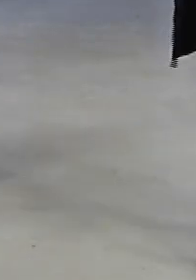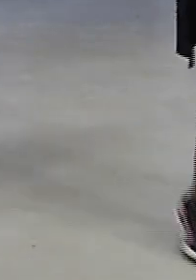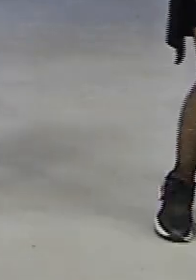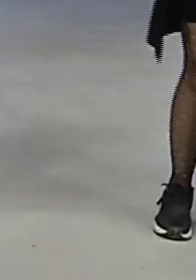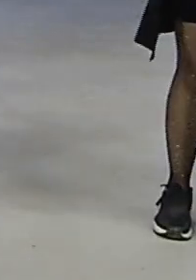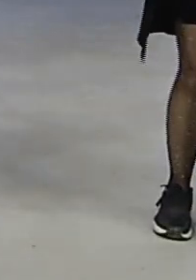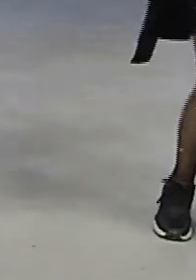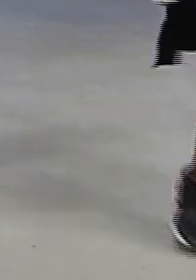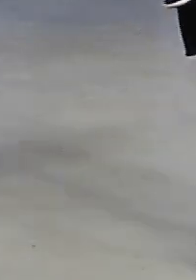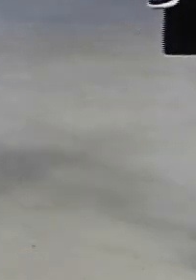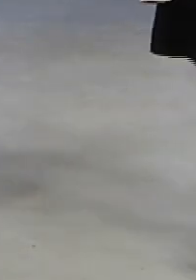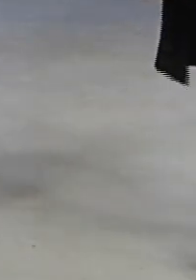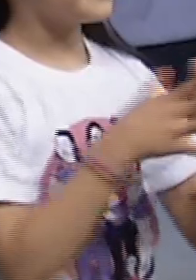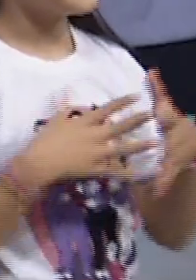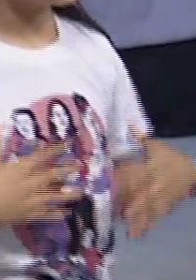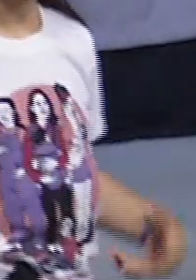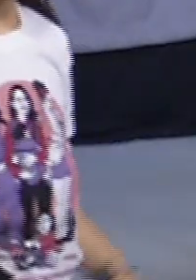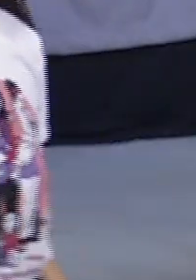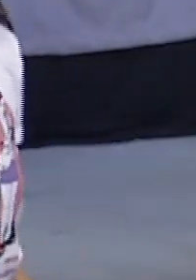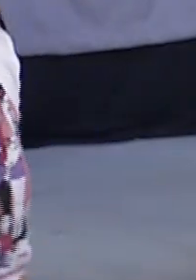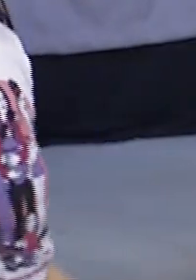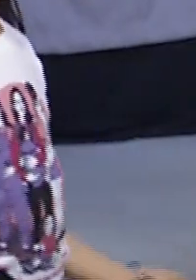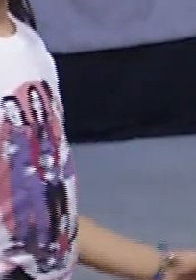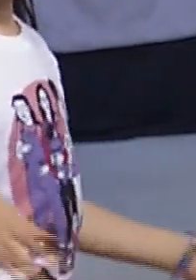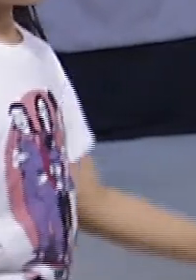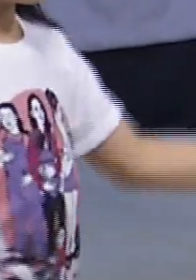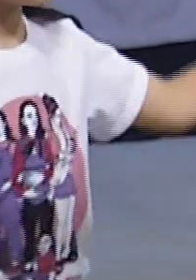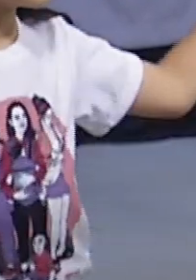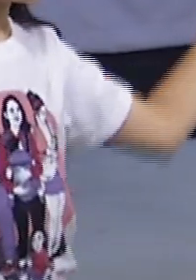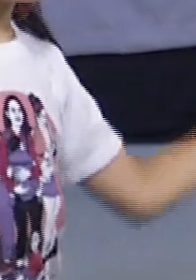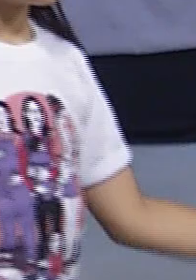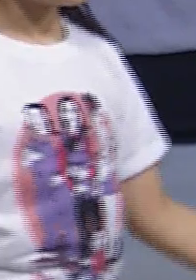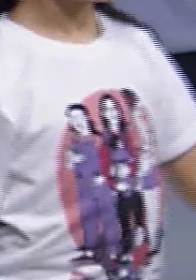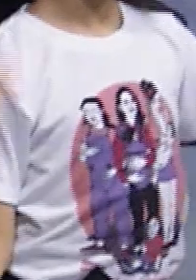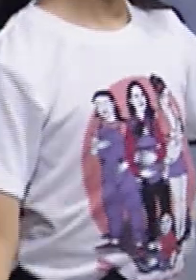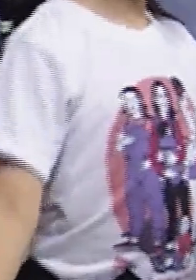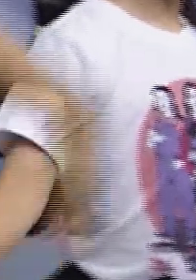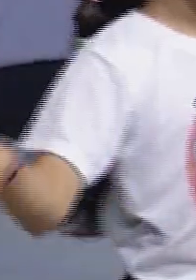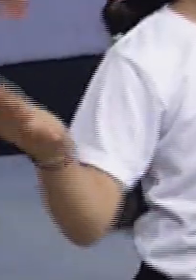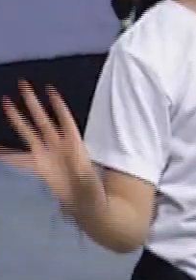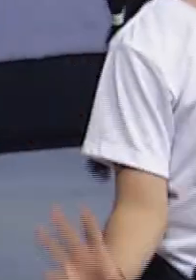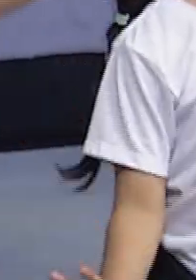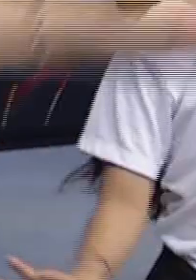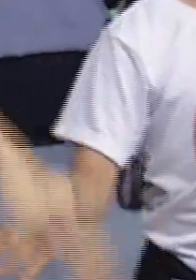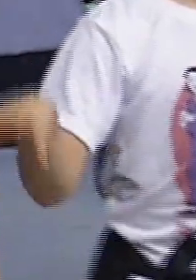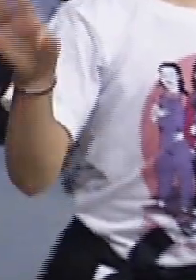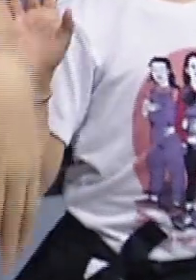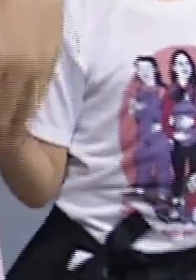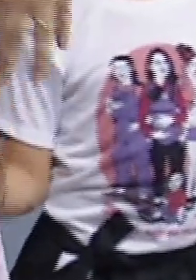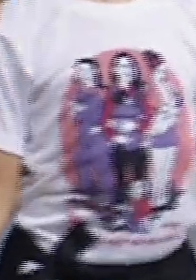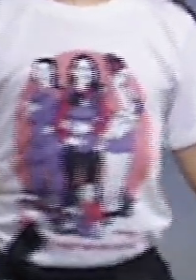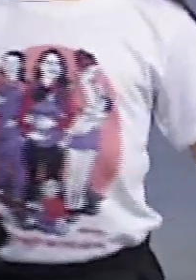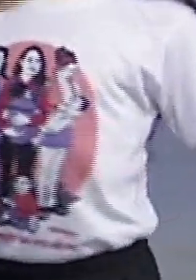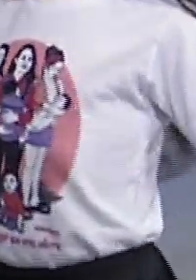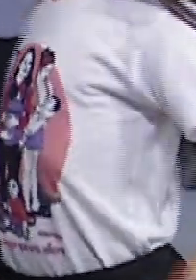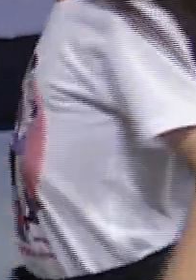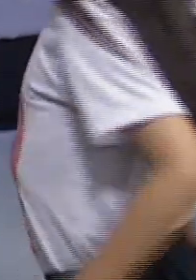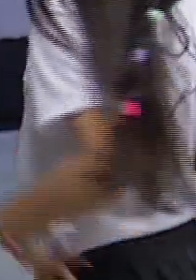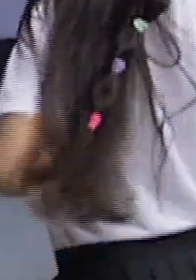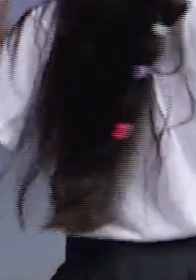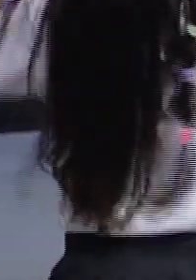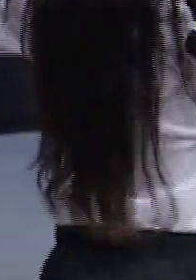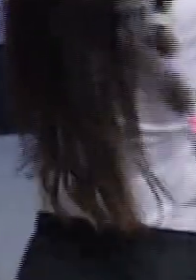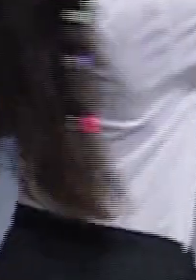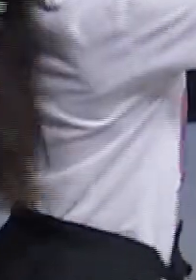carita podía blanquear la negrita tu curumbe a la playa